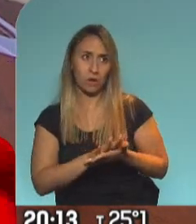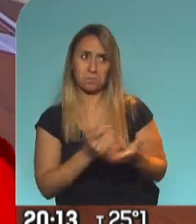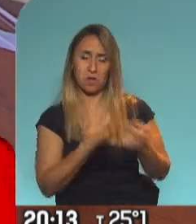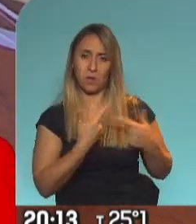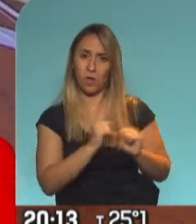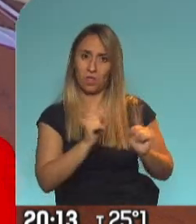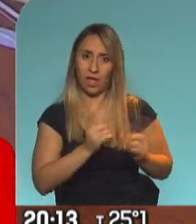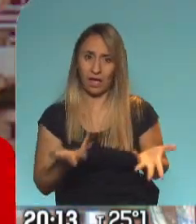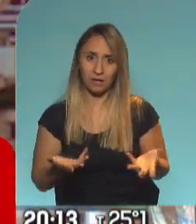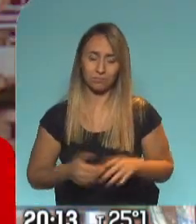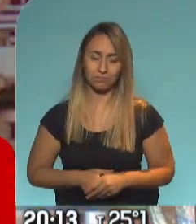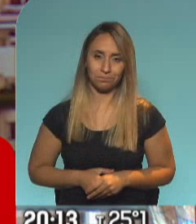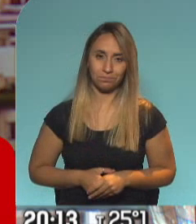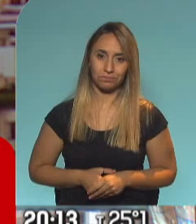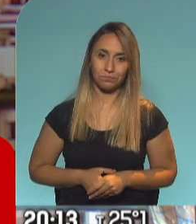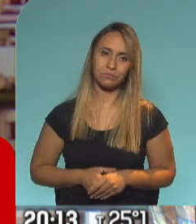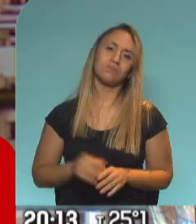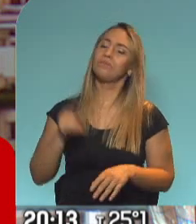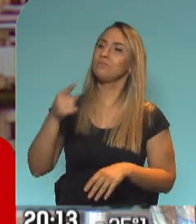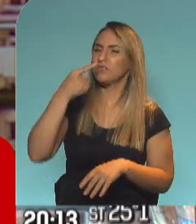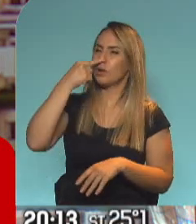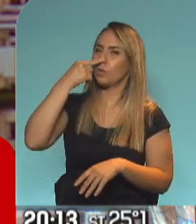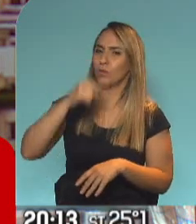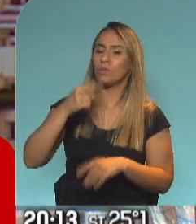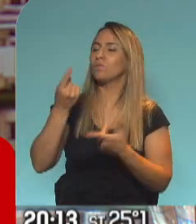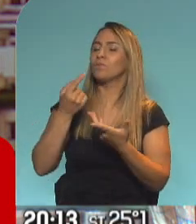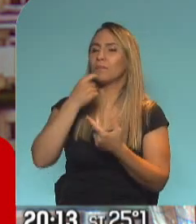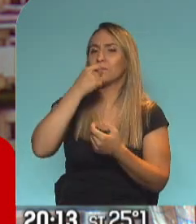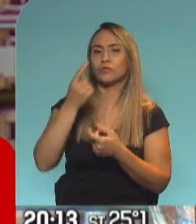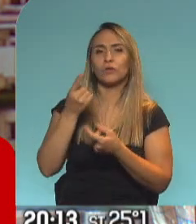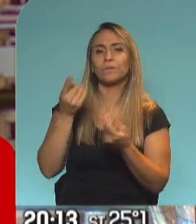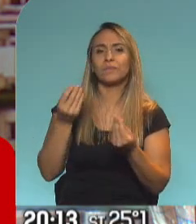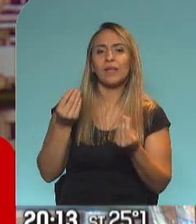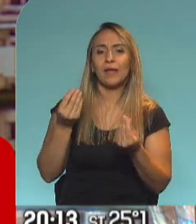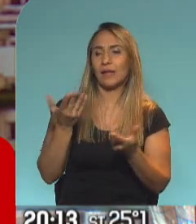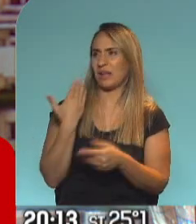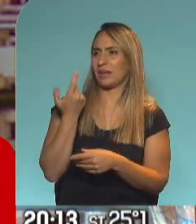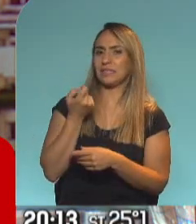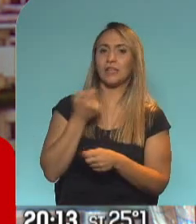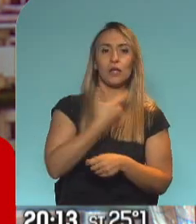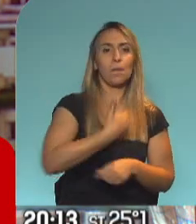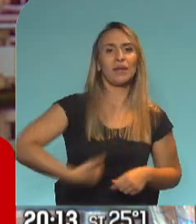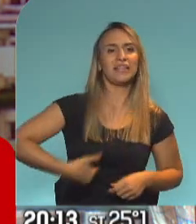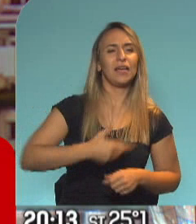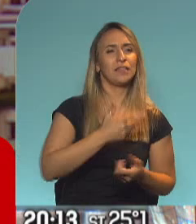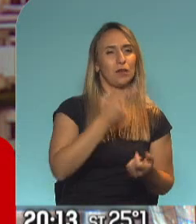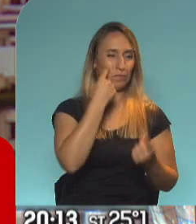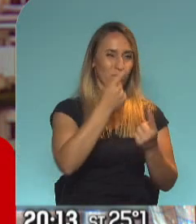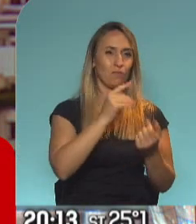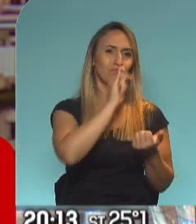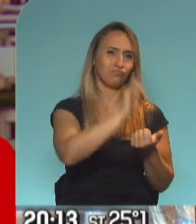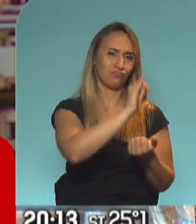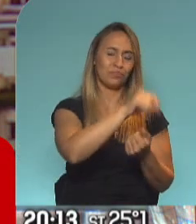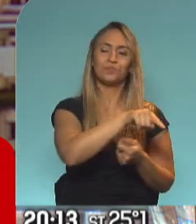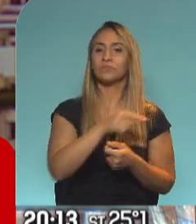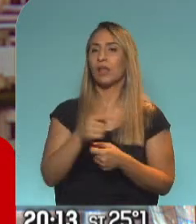que nosotros hoy tenemos. Déjenos, antes de cerrar, un número, Elvio. Recién escuchamos al presidente de la Nación cómo, claro,